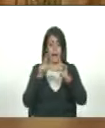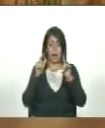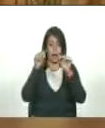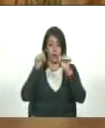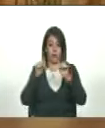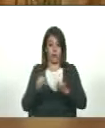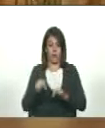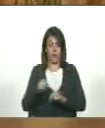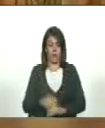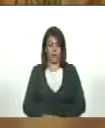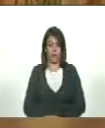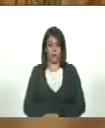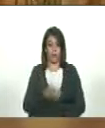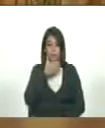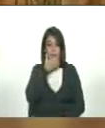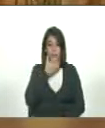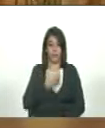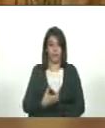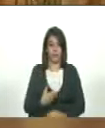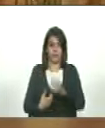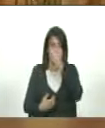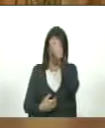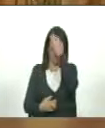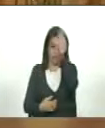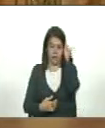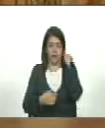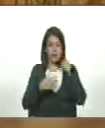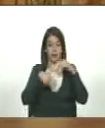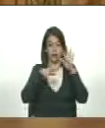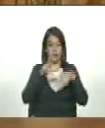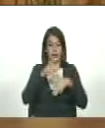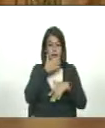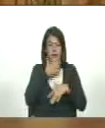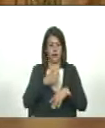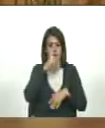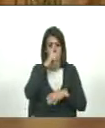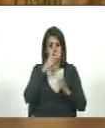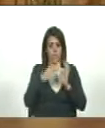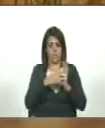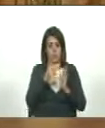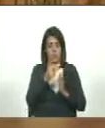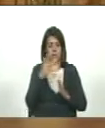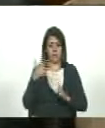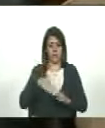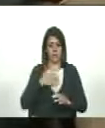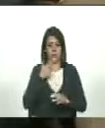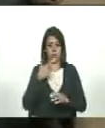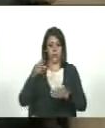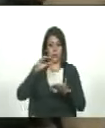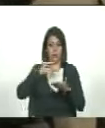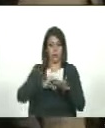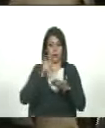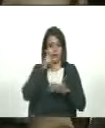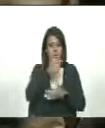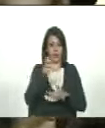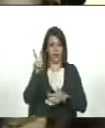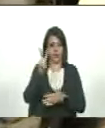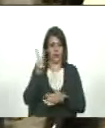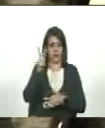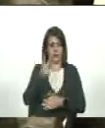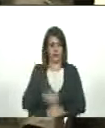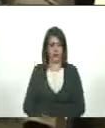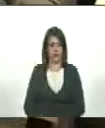hoy, diciembre, 13 de diciembre del año 2023, podemos decir nuevamente que el pueblo